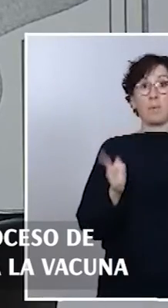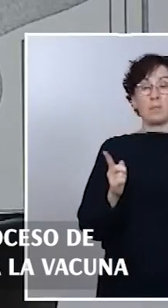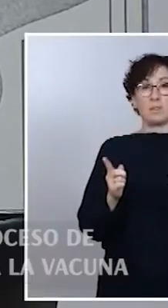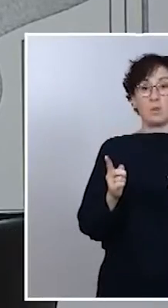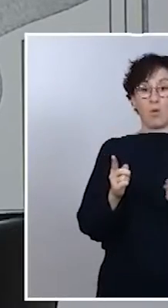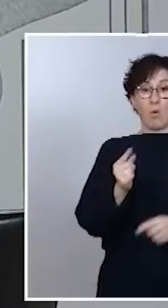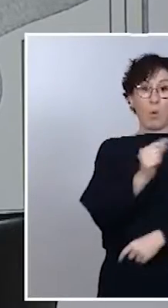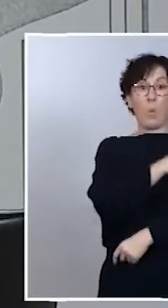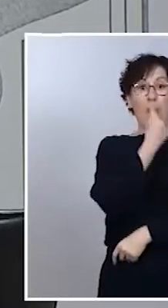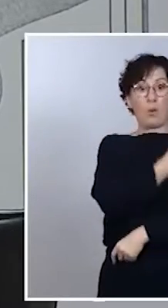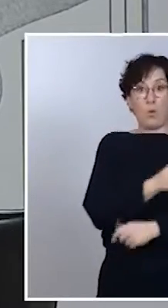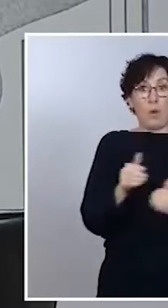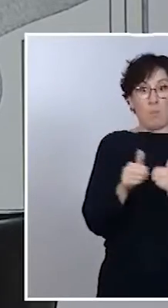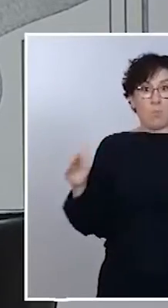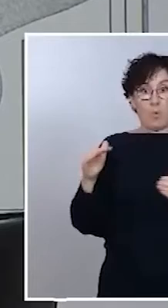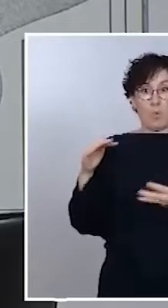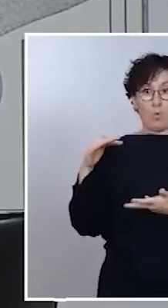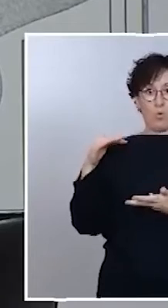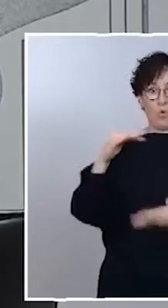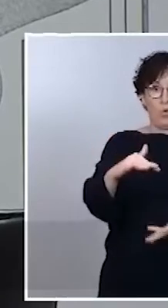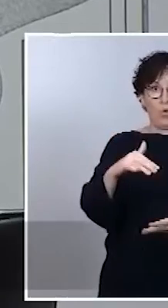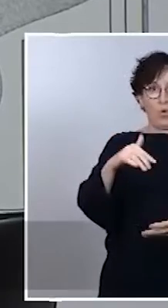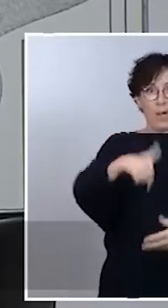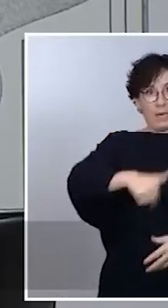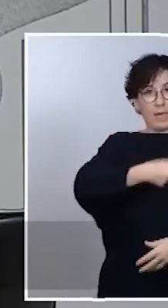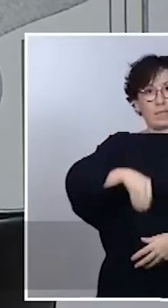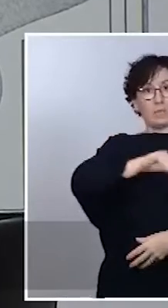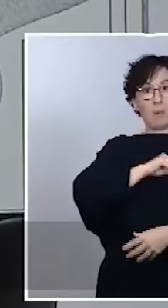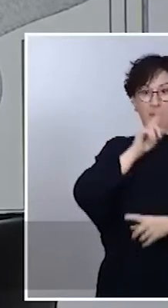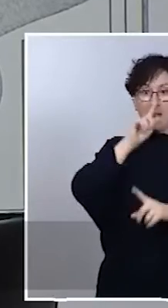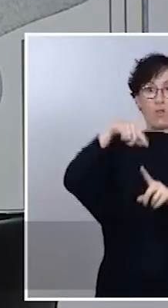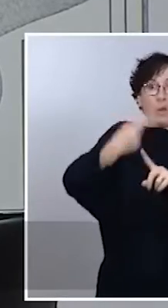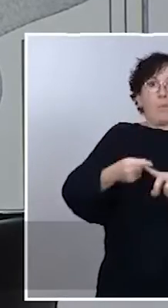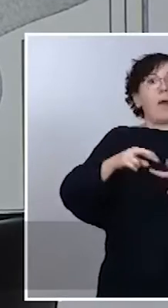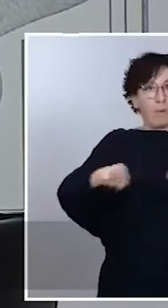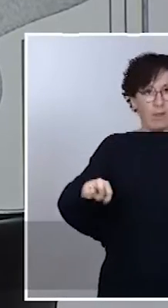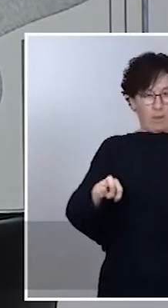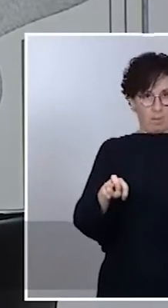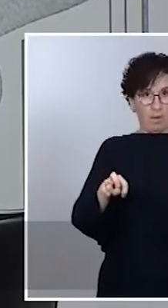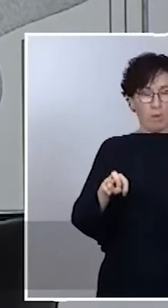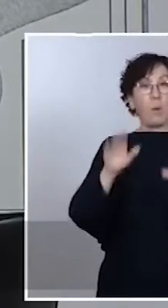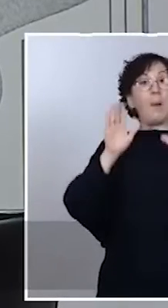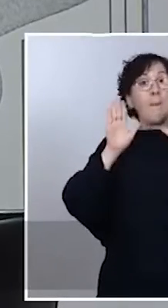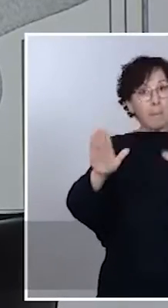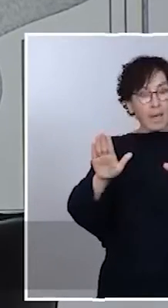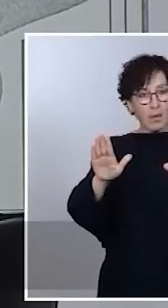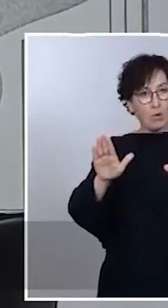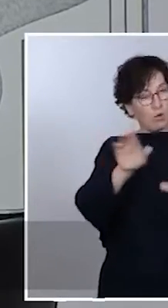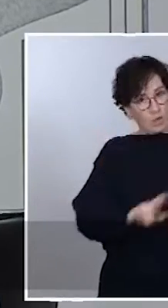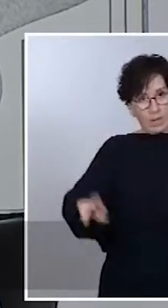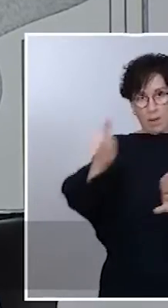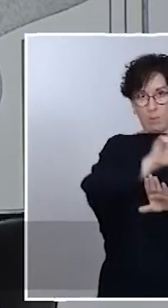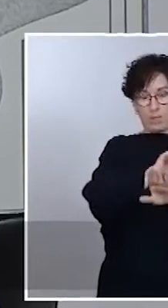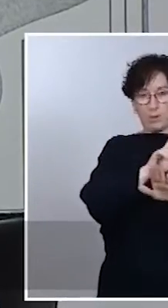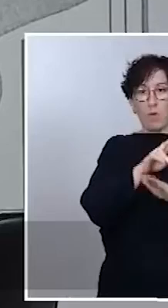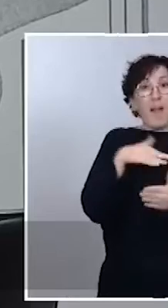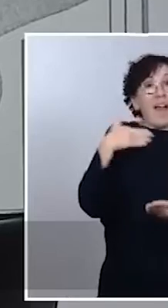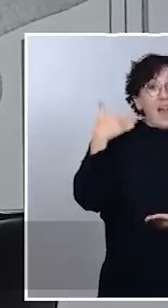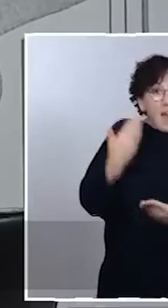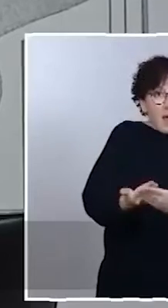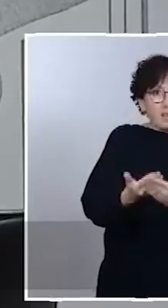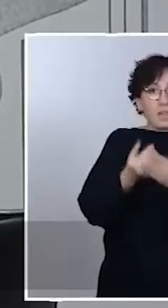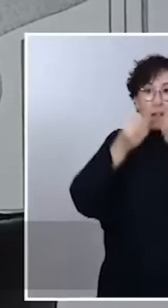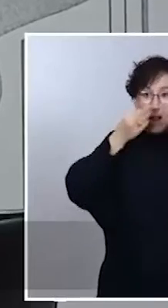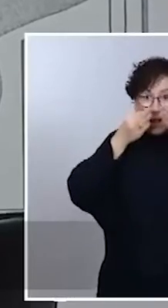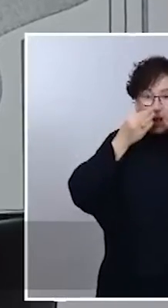lleguen a principios de año, aunque hay que seguir insistiendo en que mientras que no exista un porcentaje de la población que esté